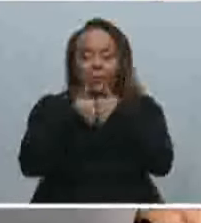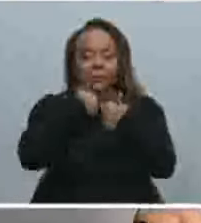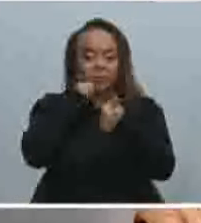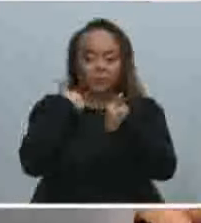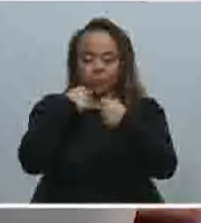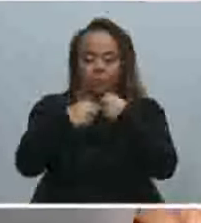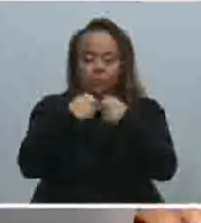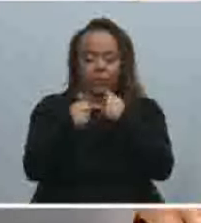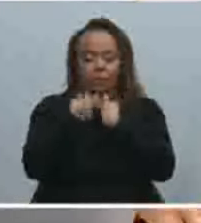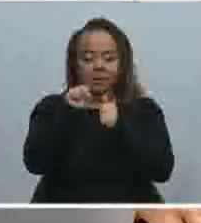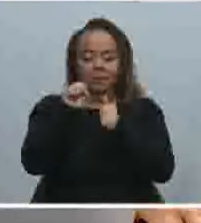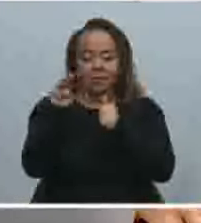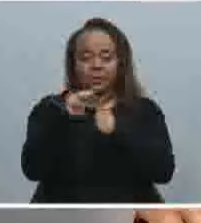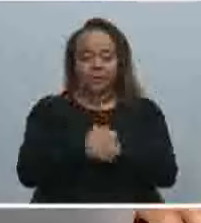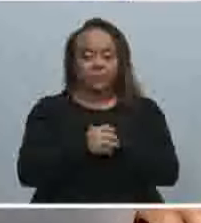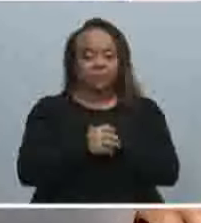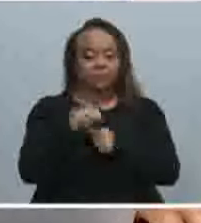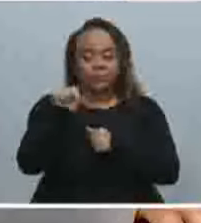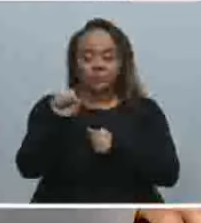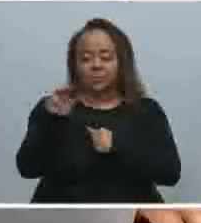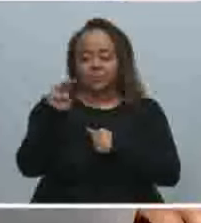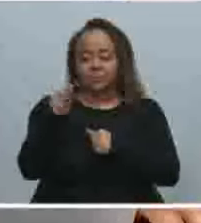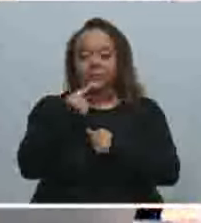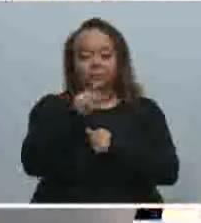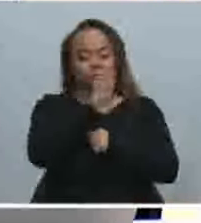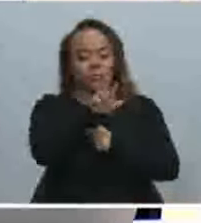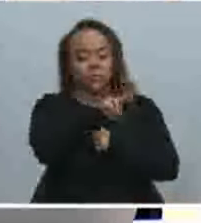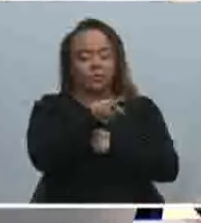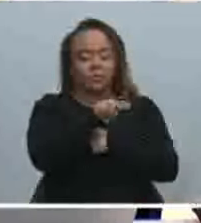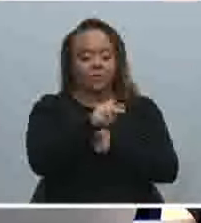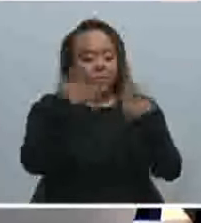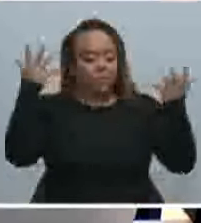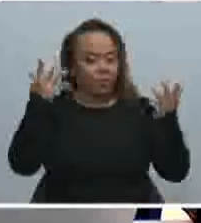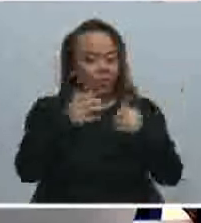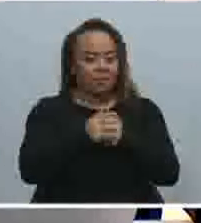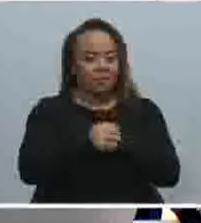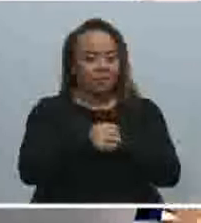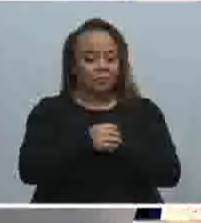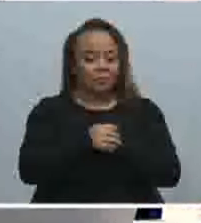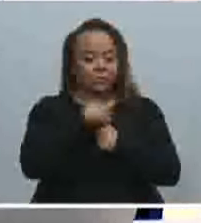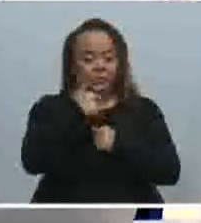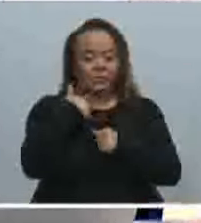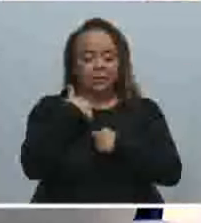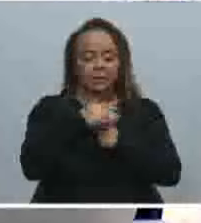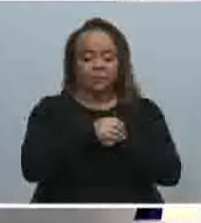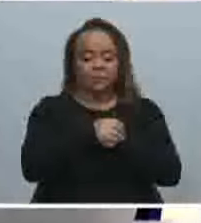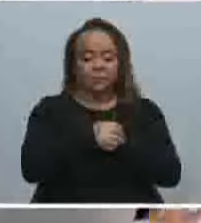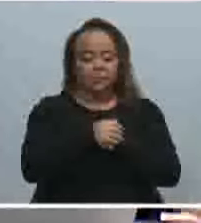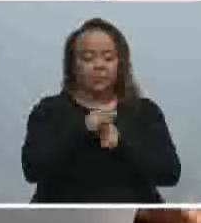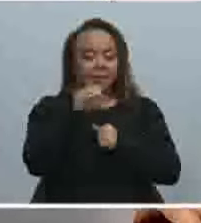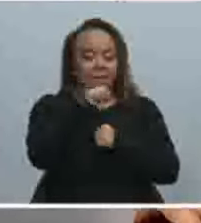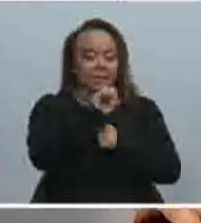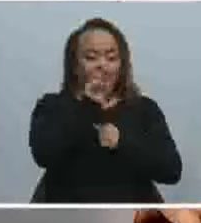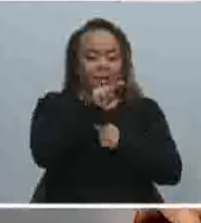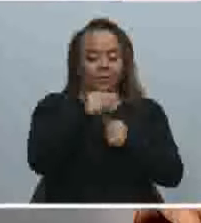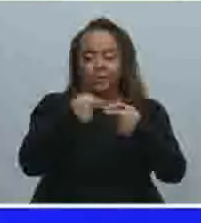bronca con estarle matarrita starling matarrita le dice a sus compañeros Bueno qué Porque es casi como starling matarrita contra el